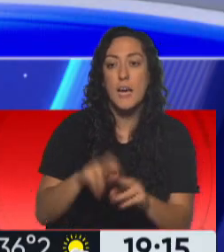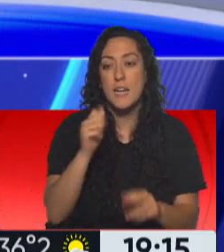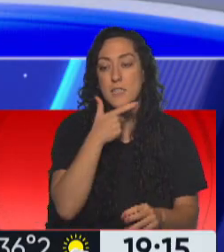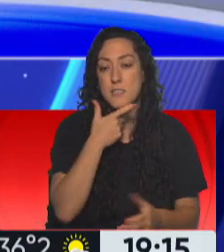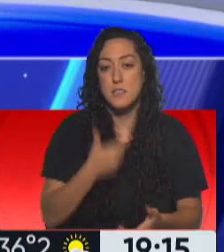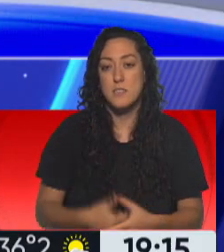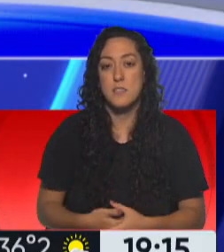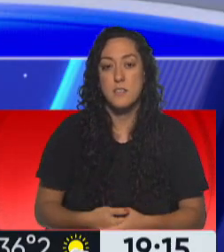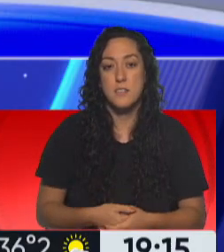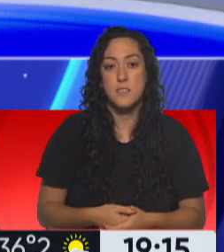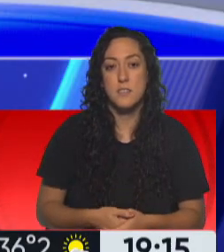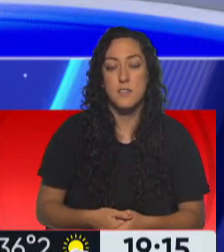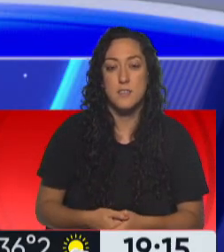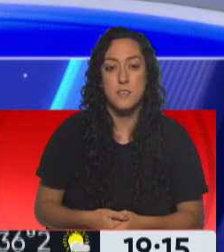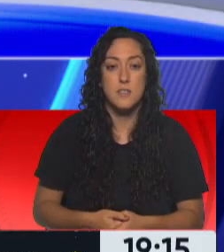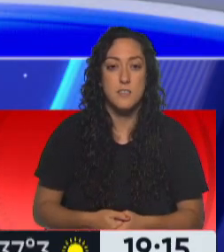así?